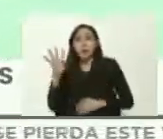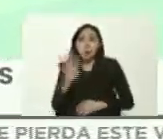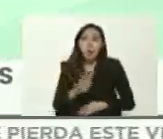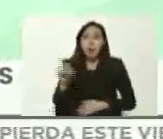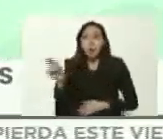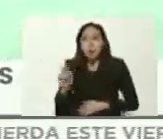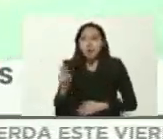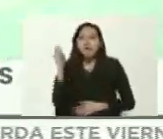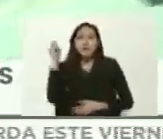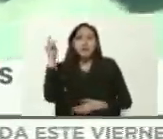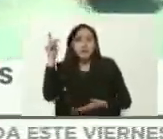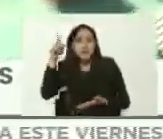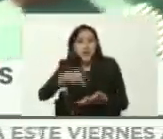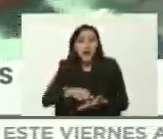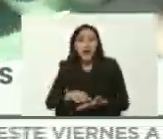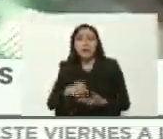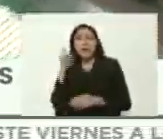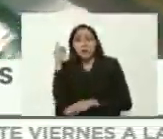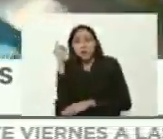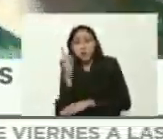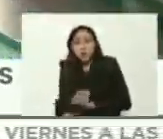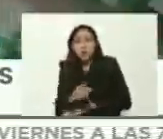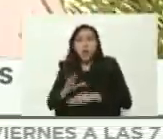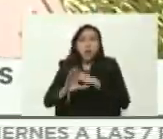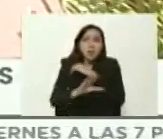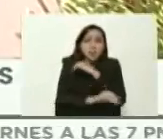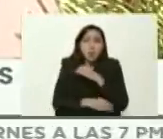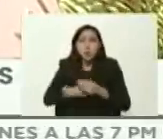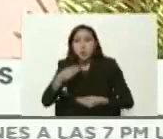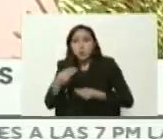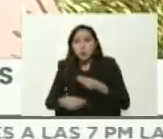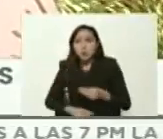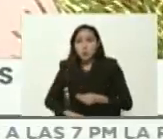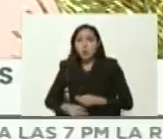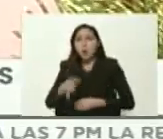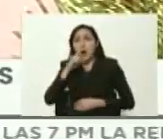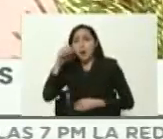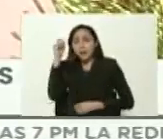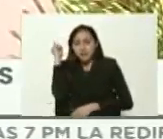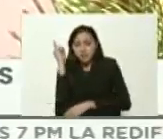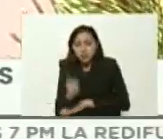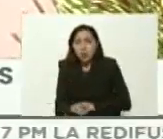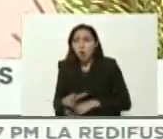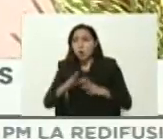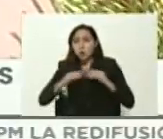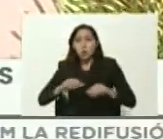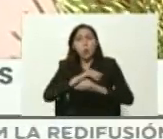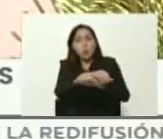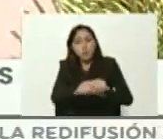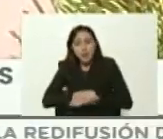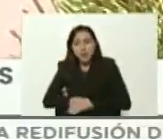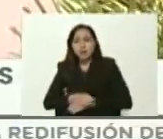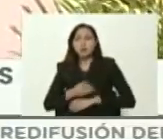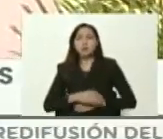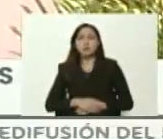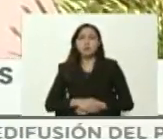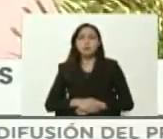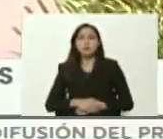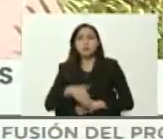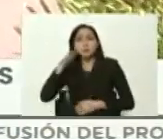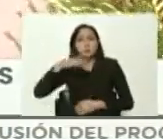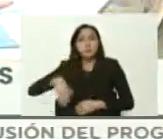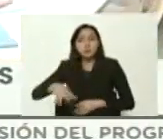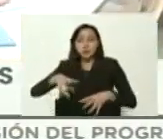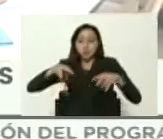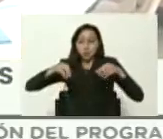4 o 5 meses. Ellos nos hicieron algunas denuncias de corrupción, usted tomó las medidas y están presos todos los responsables, y el Poder Popular ha